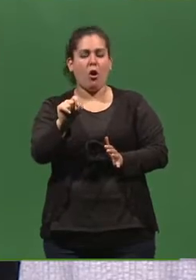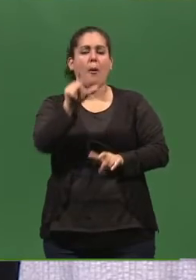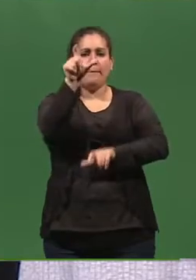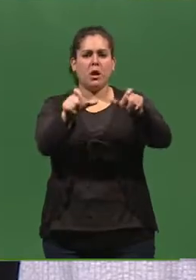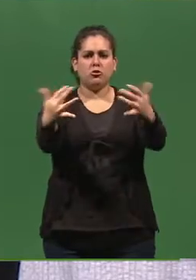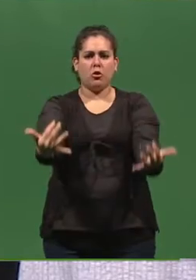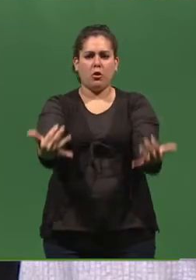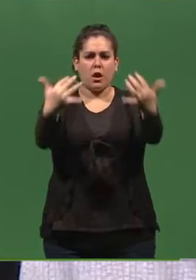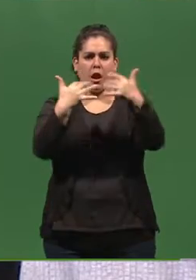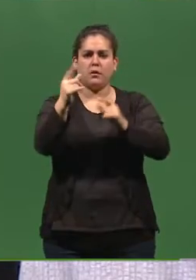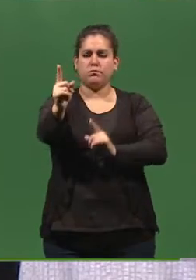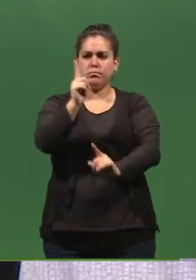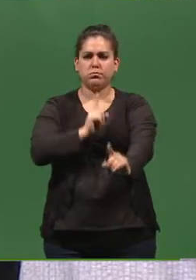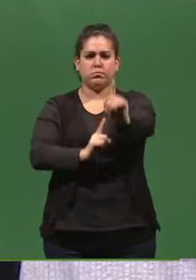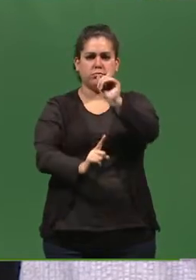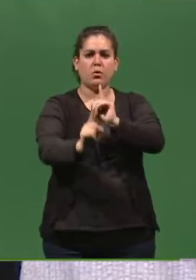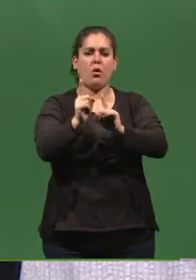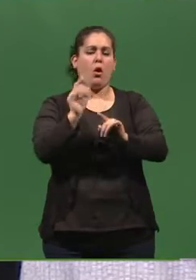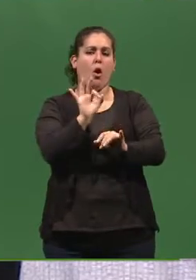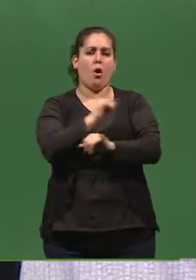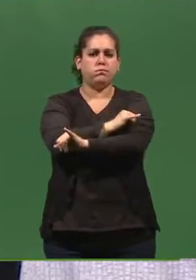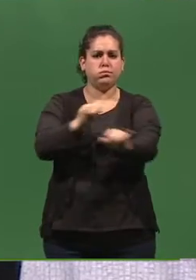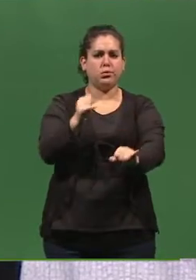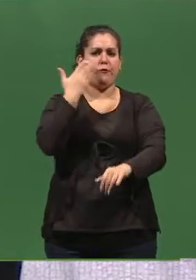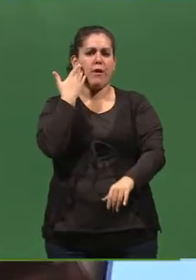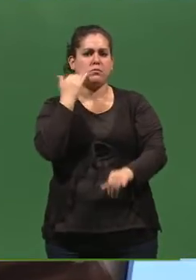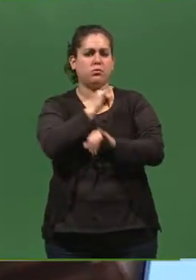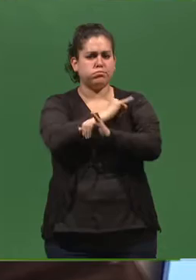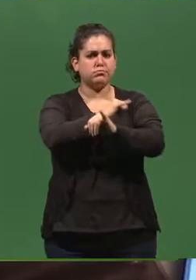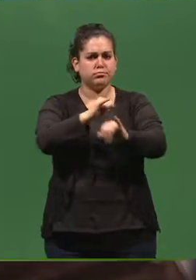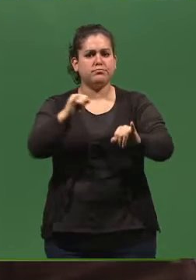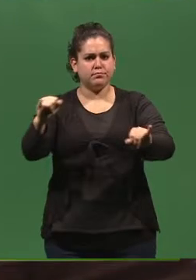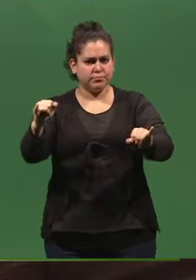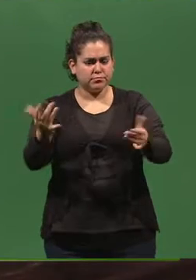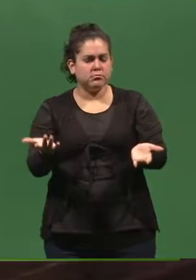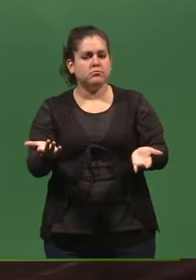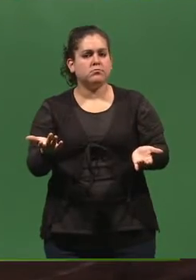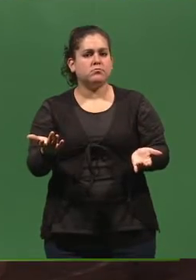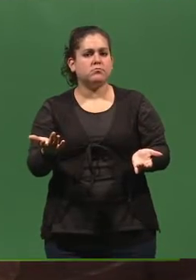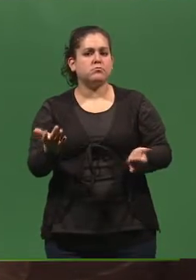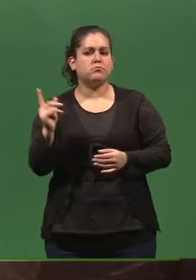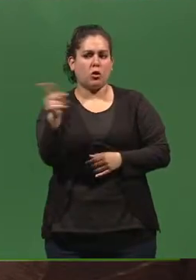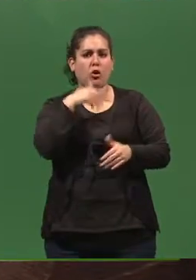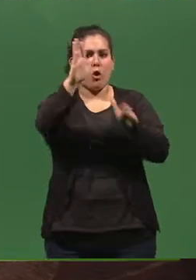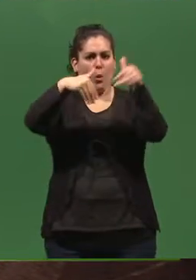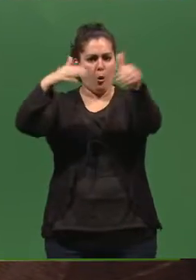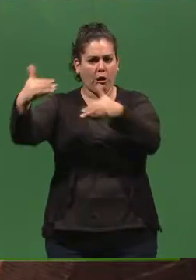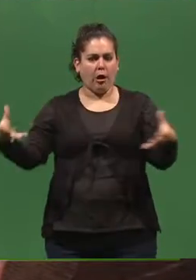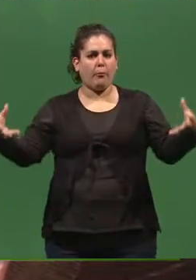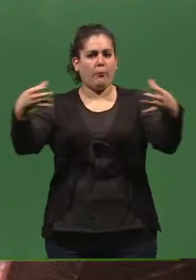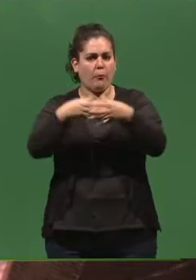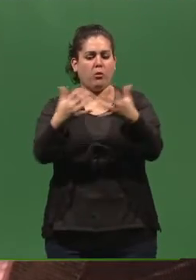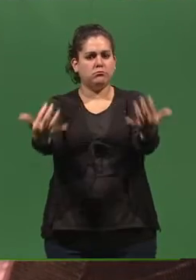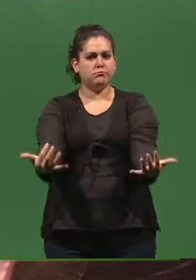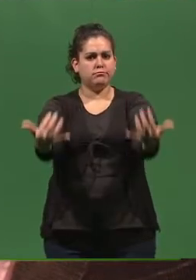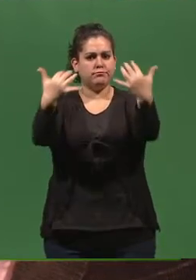a las personas que se acercan, que nos movemos por por Facebook, los convocamos